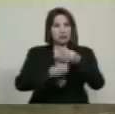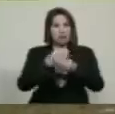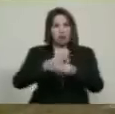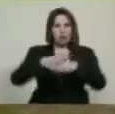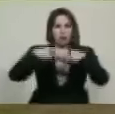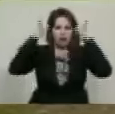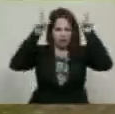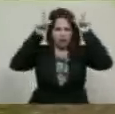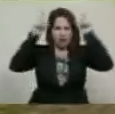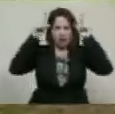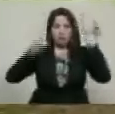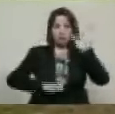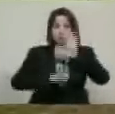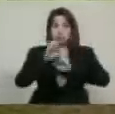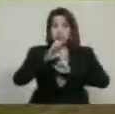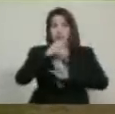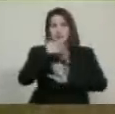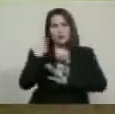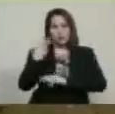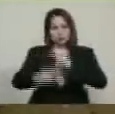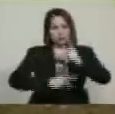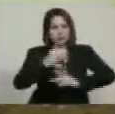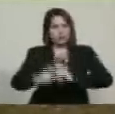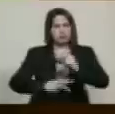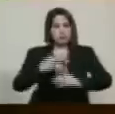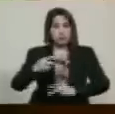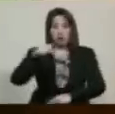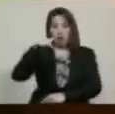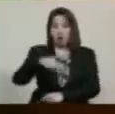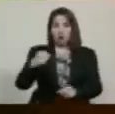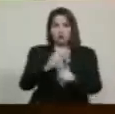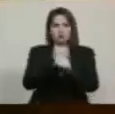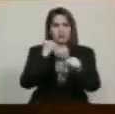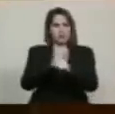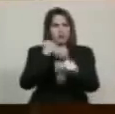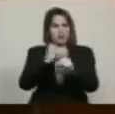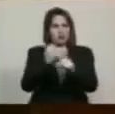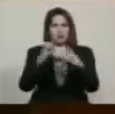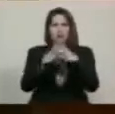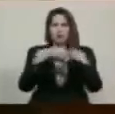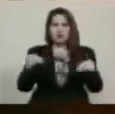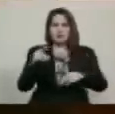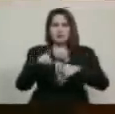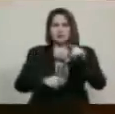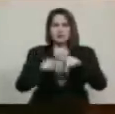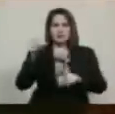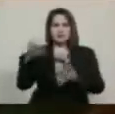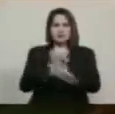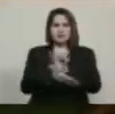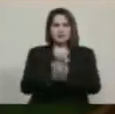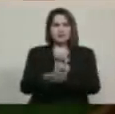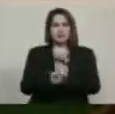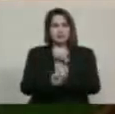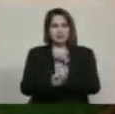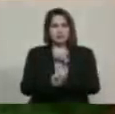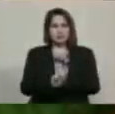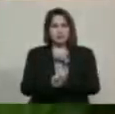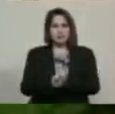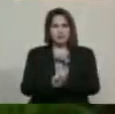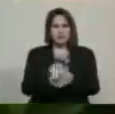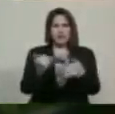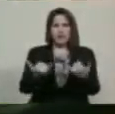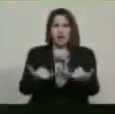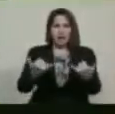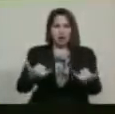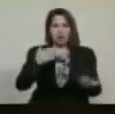Asimismo, presidente, el día de hoy estamos también trabajando todo el plan de alimentos para las hallacas, plántulas de ají y pimentón.